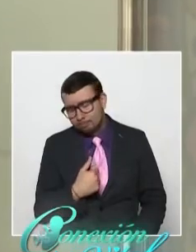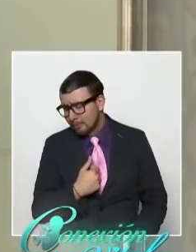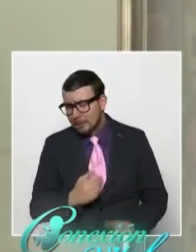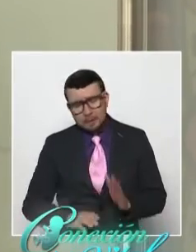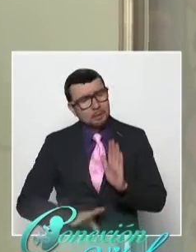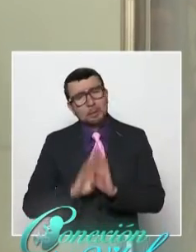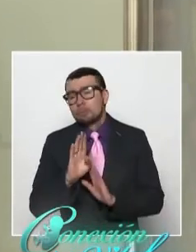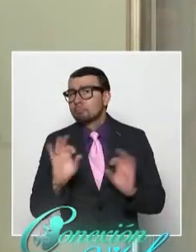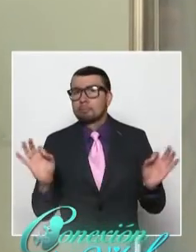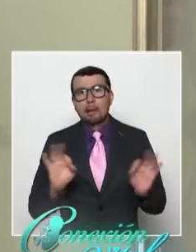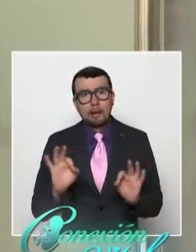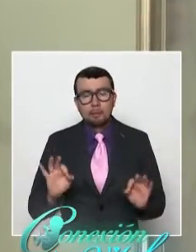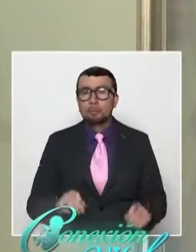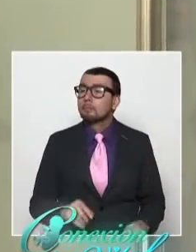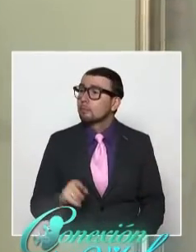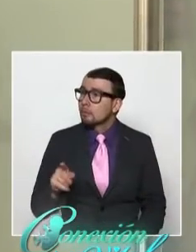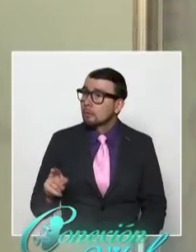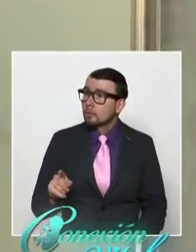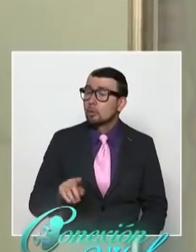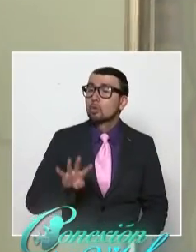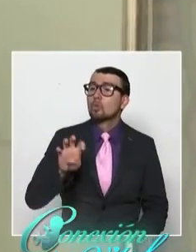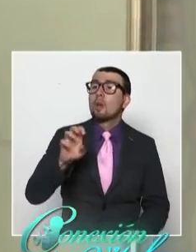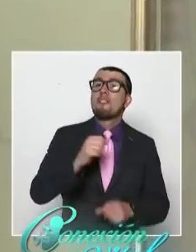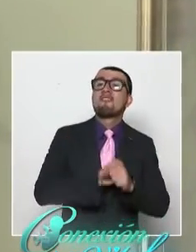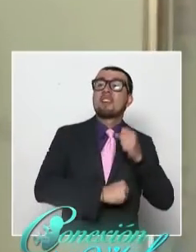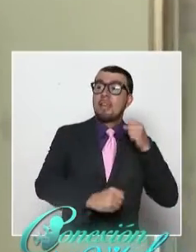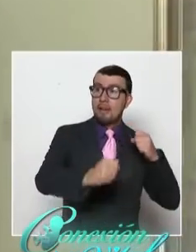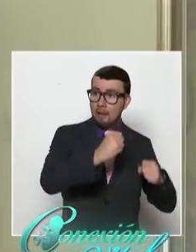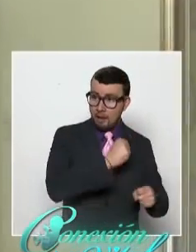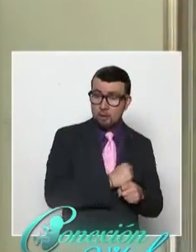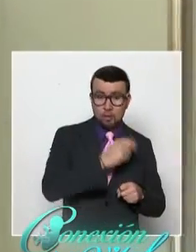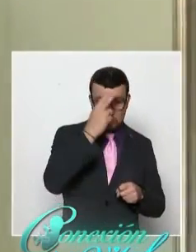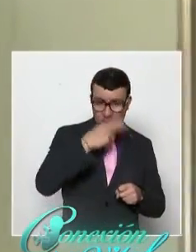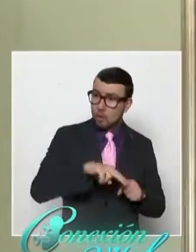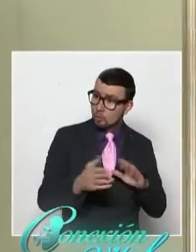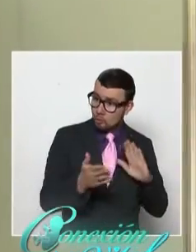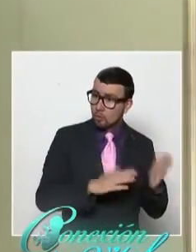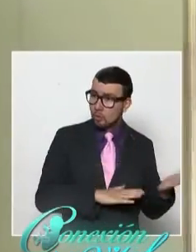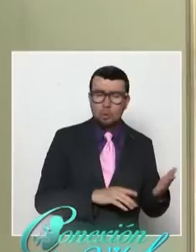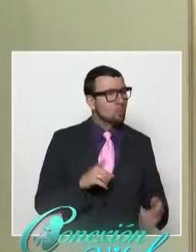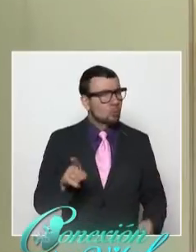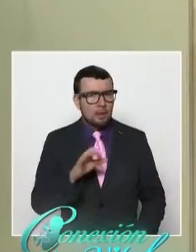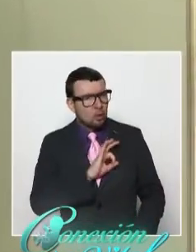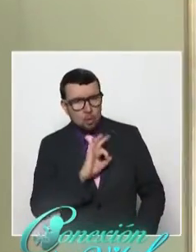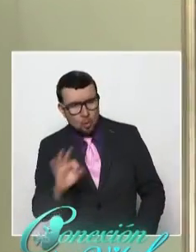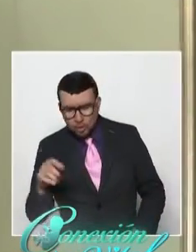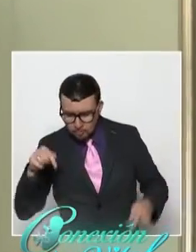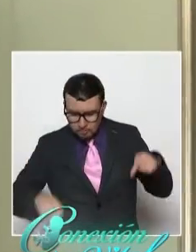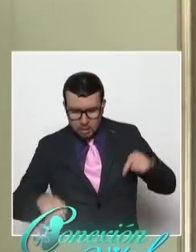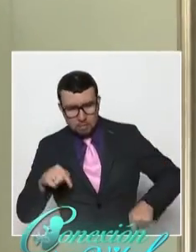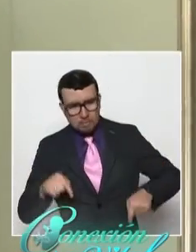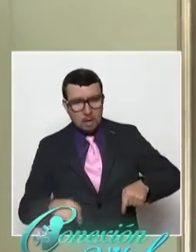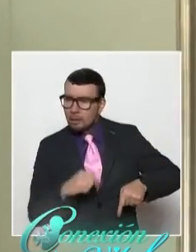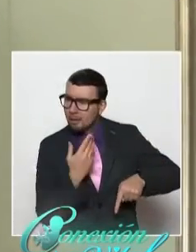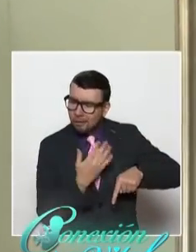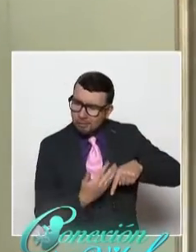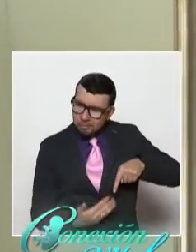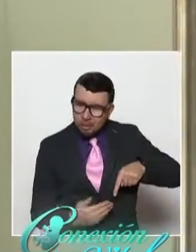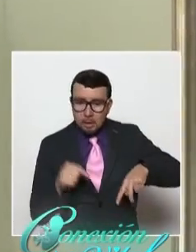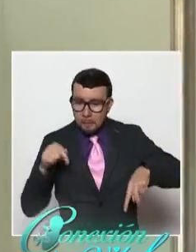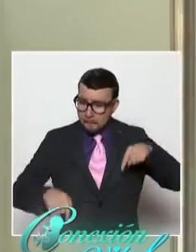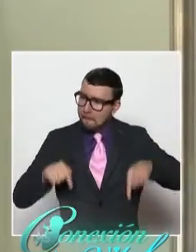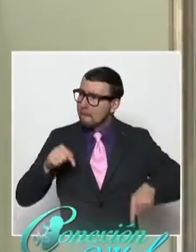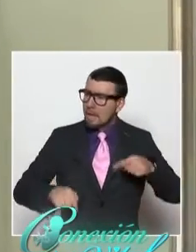cuántos años? Hace 9 años. ¿Y usted nunca había tenido esa lesión, sino desde que murió su hijo empezó a los